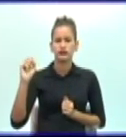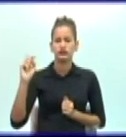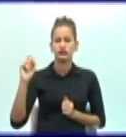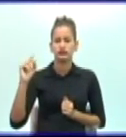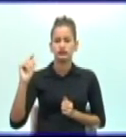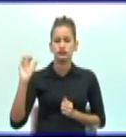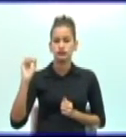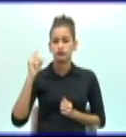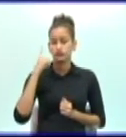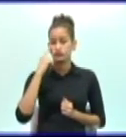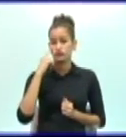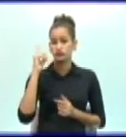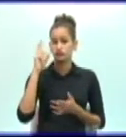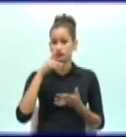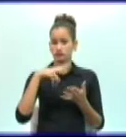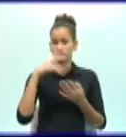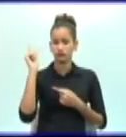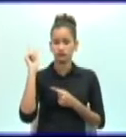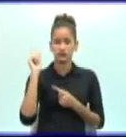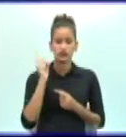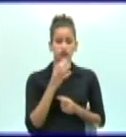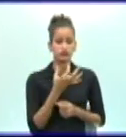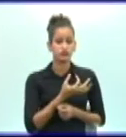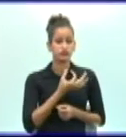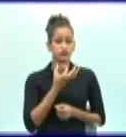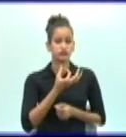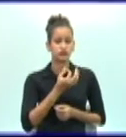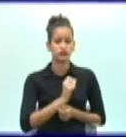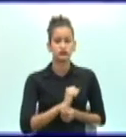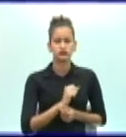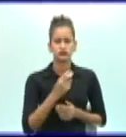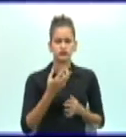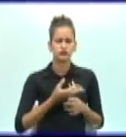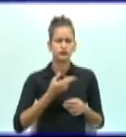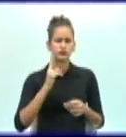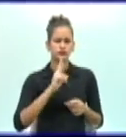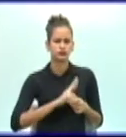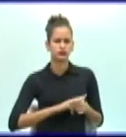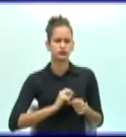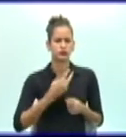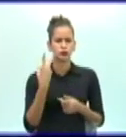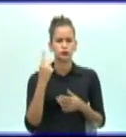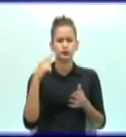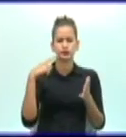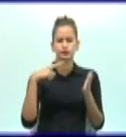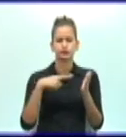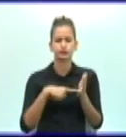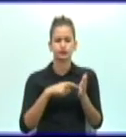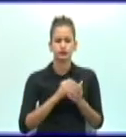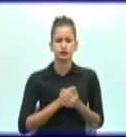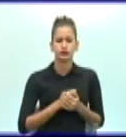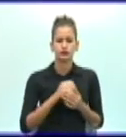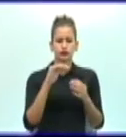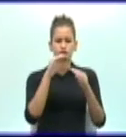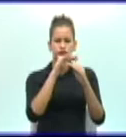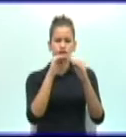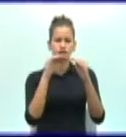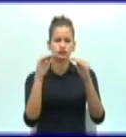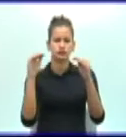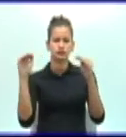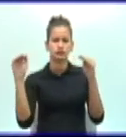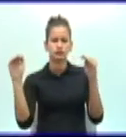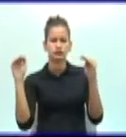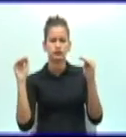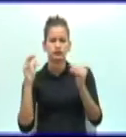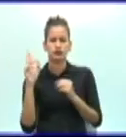Ahora observen lo que les represento. Dos puntos simétricos están sobre una perpendicular al eje